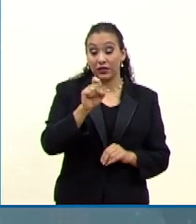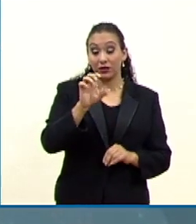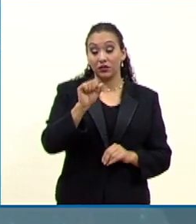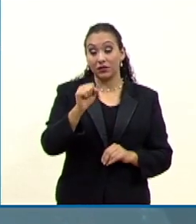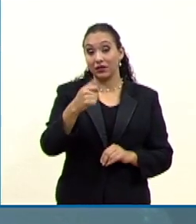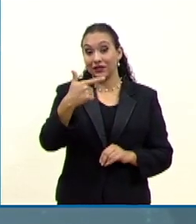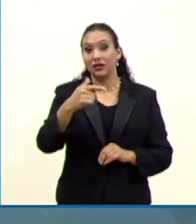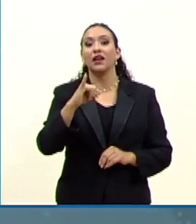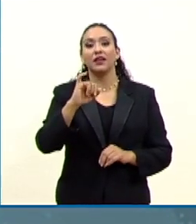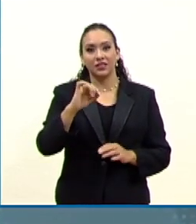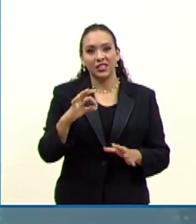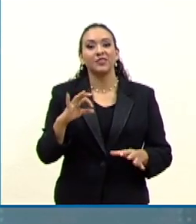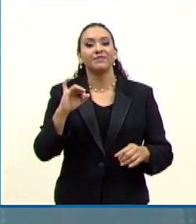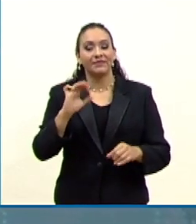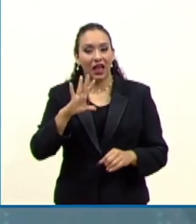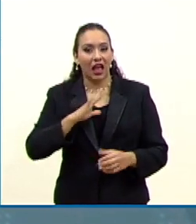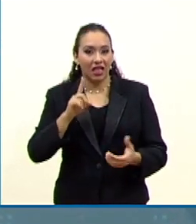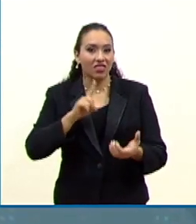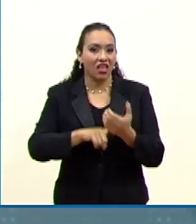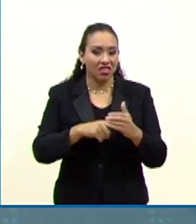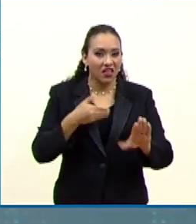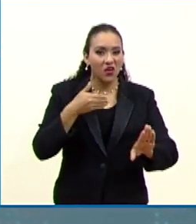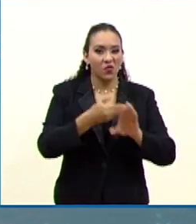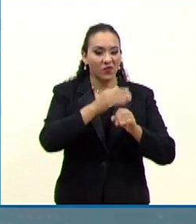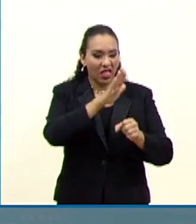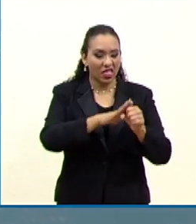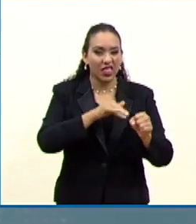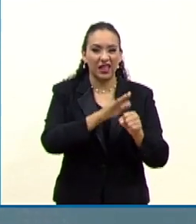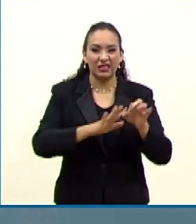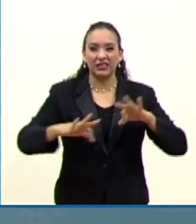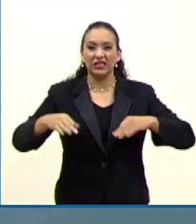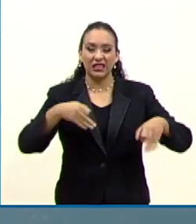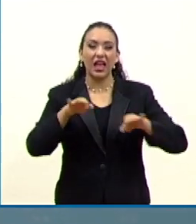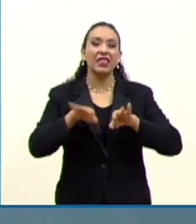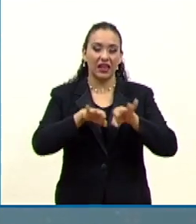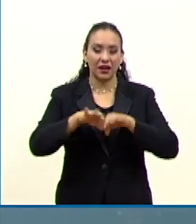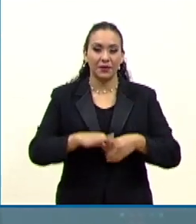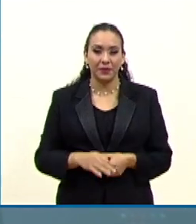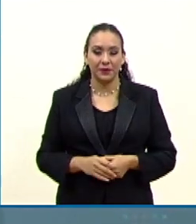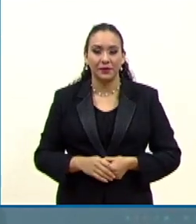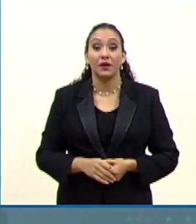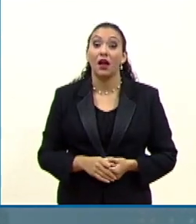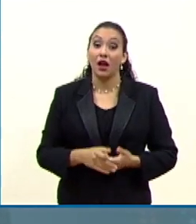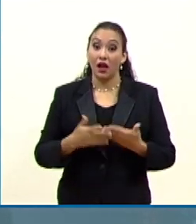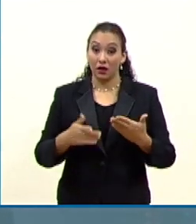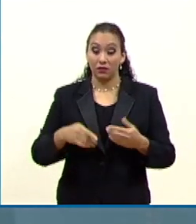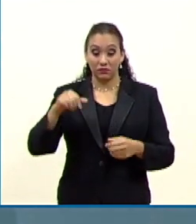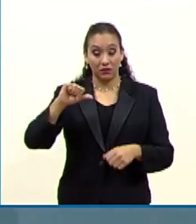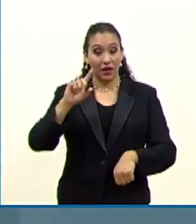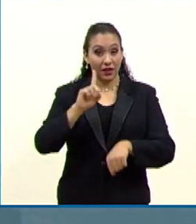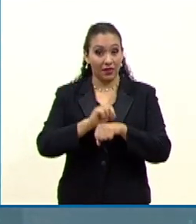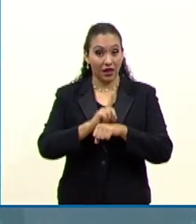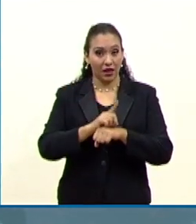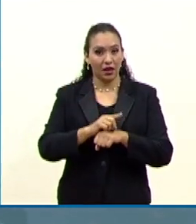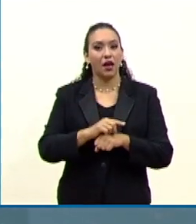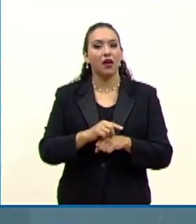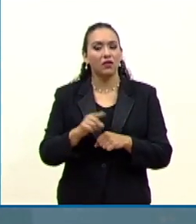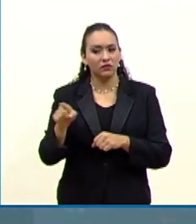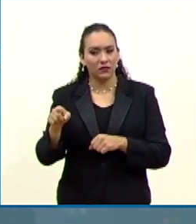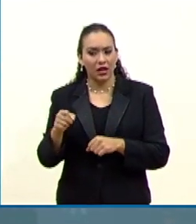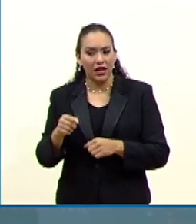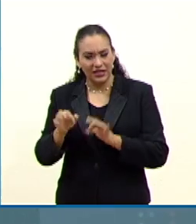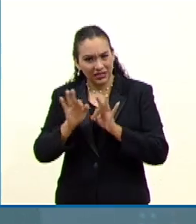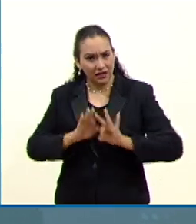vinculan con asuntos de violencia de género y laboral. Indicó que en el combate de la violencia en contra de las mujeres, los hombres juegan un